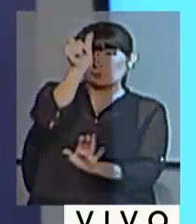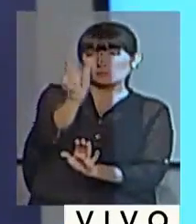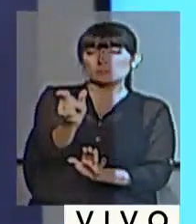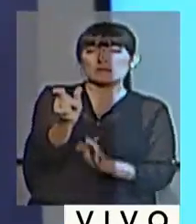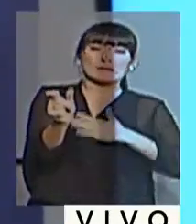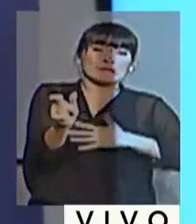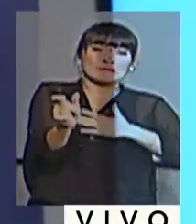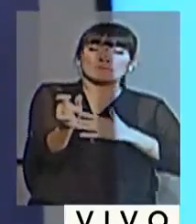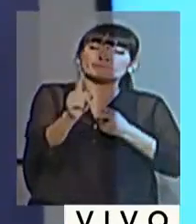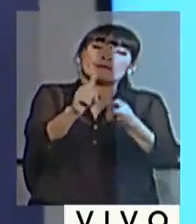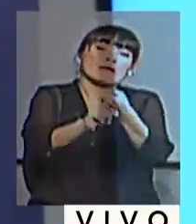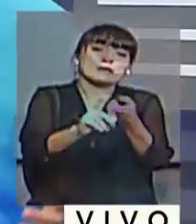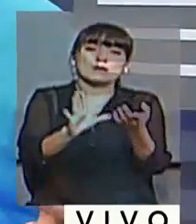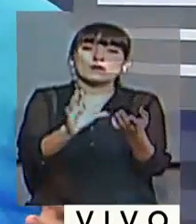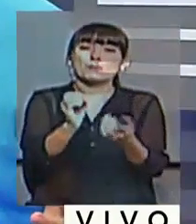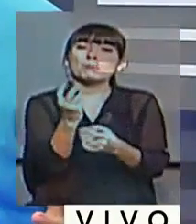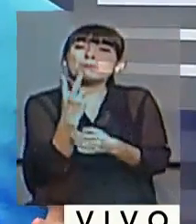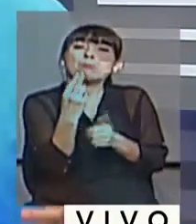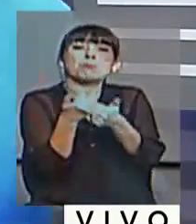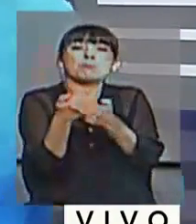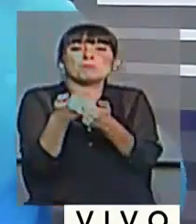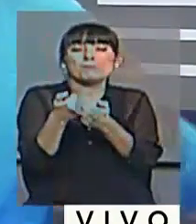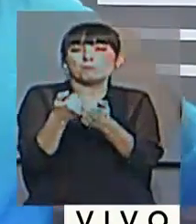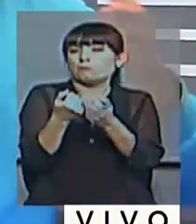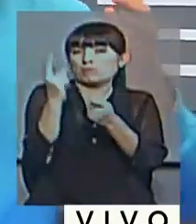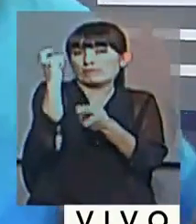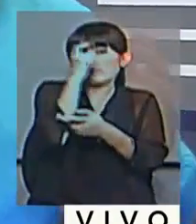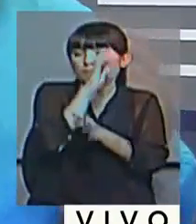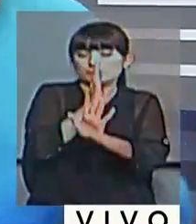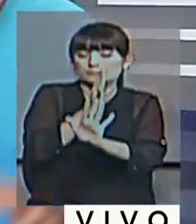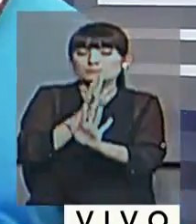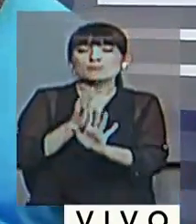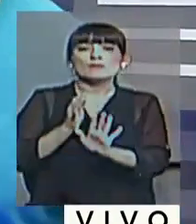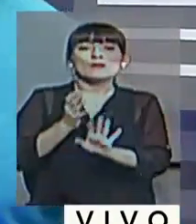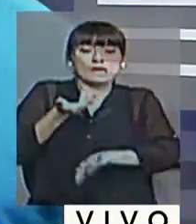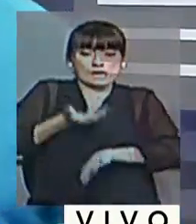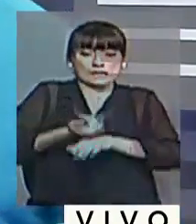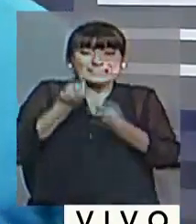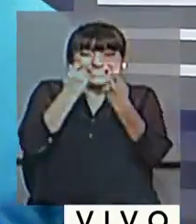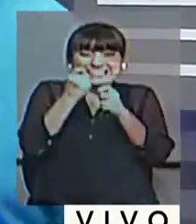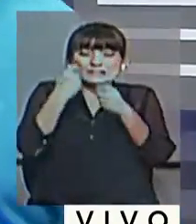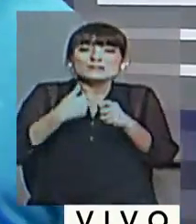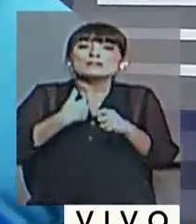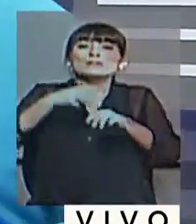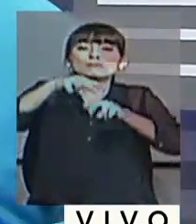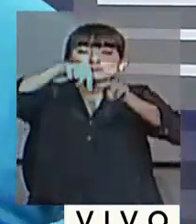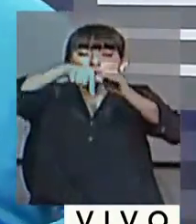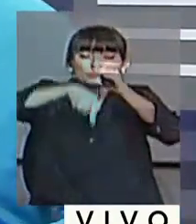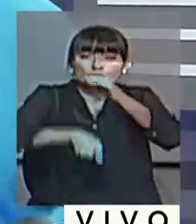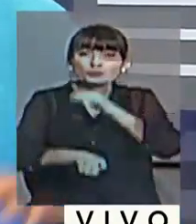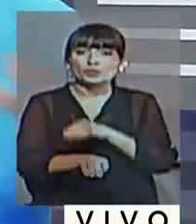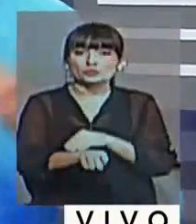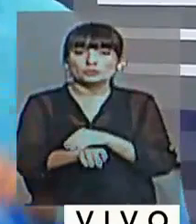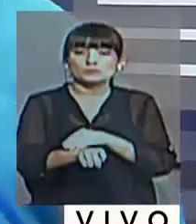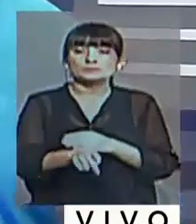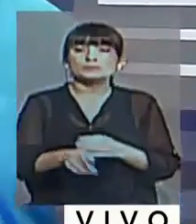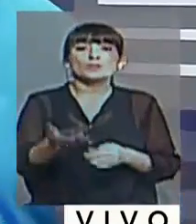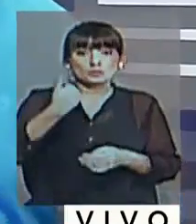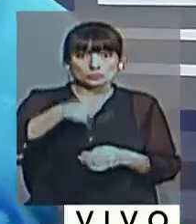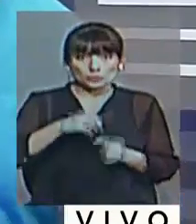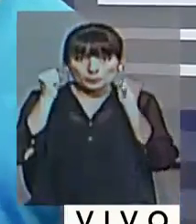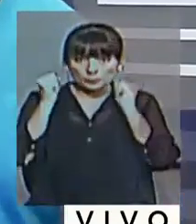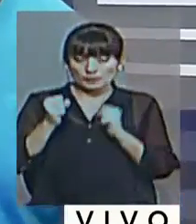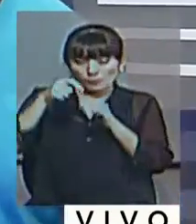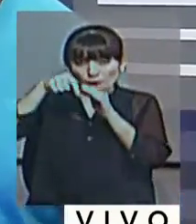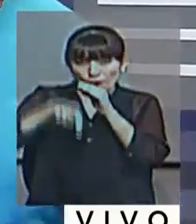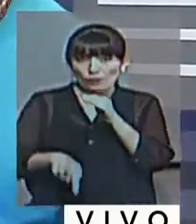un matrimonio, una pareja, una dificultad. Lo que uno trata de hacer es ir al fondo. Nosotros, Nelson, podemos ir al fondo.